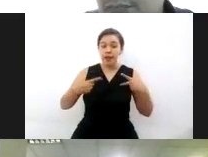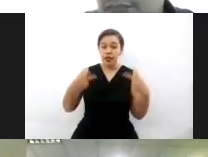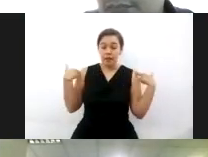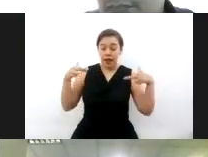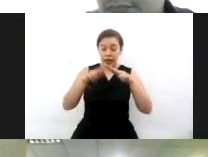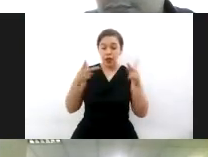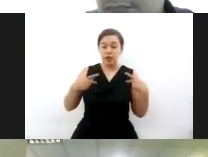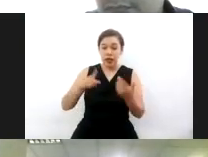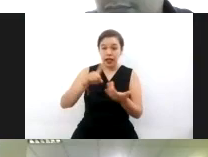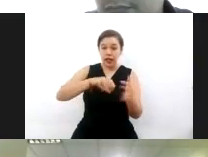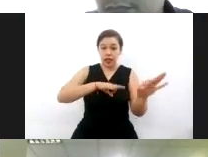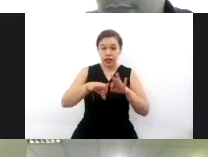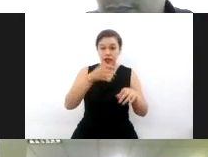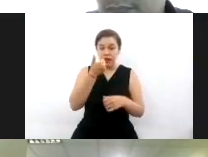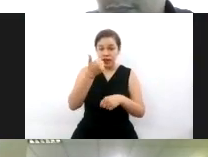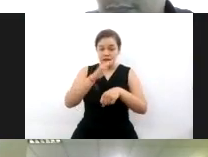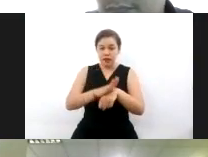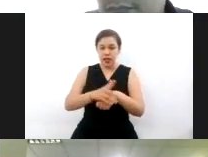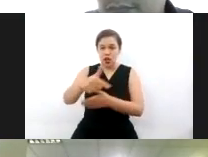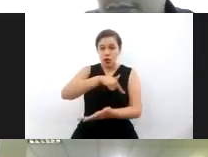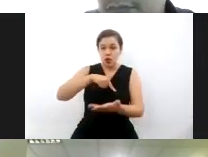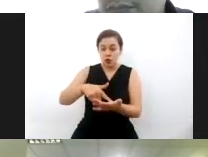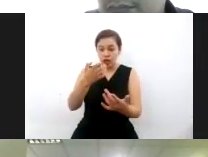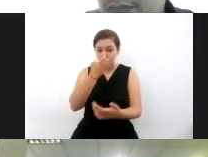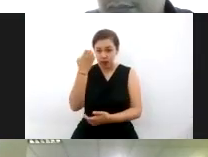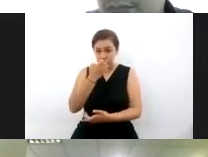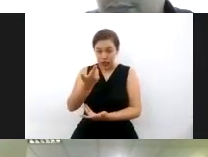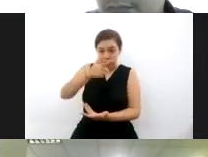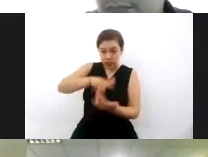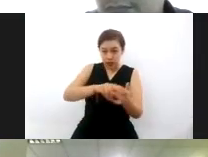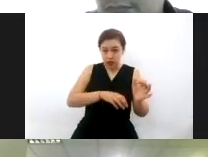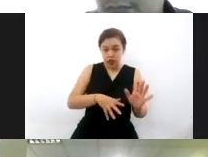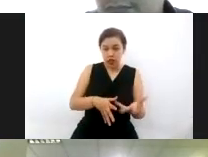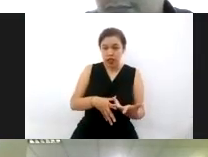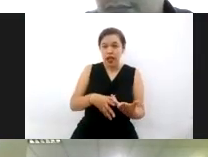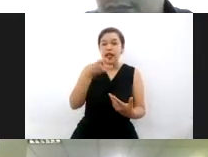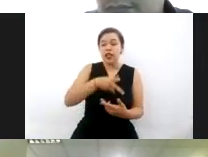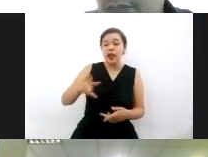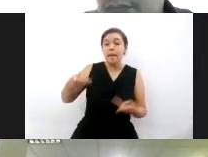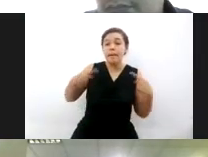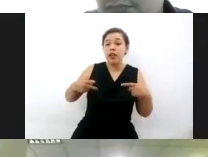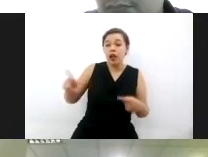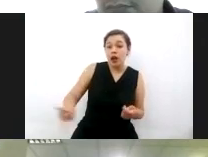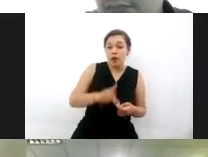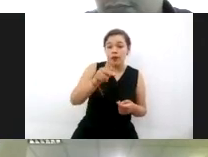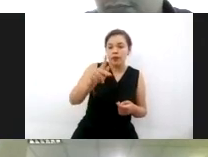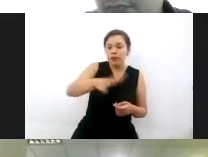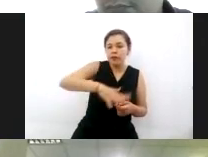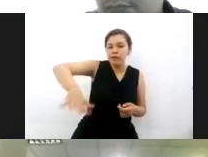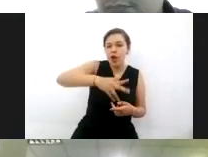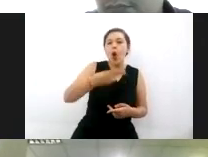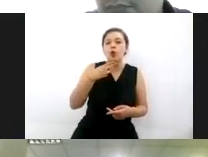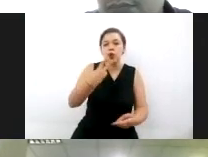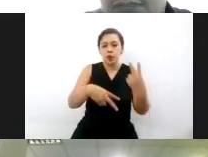se encuentre en un centro educativo va a considerarse como público usuario. Pues bueno, sabemos que la